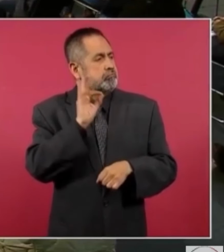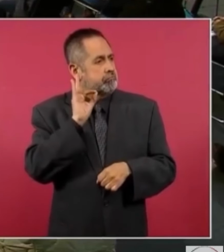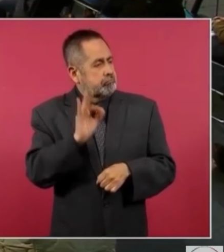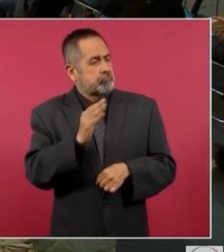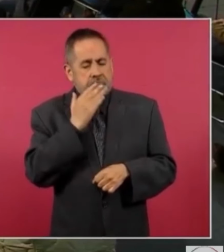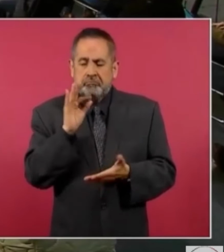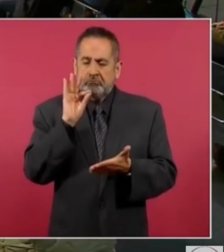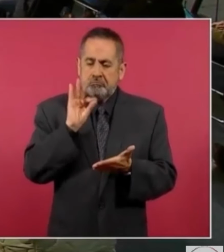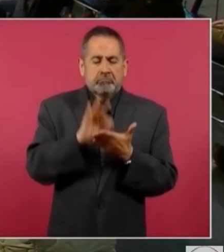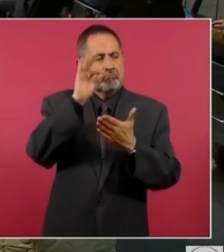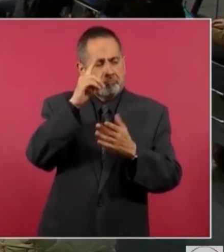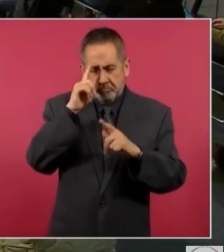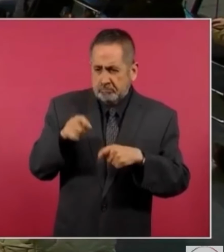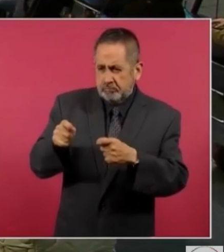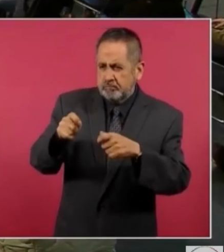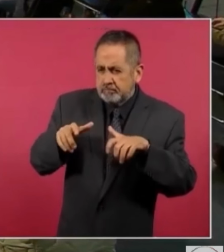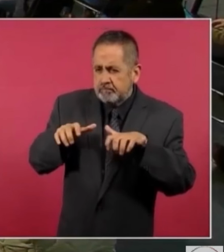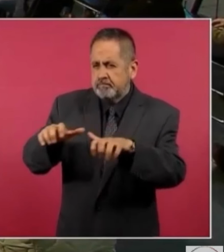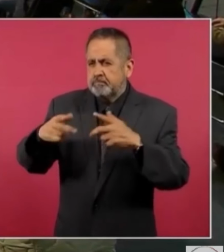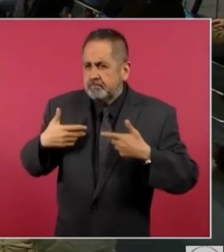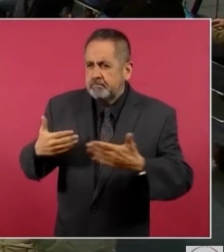de los pobres.